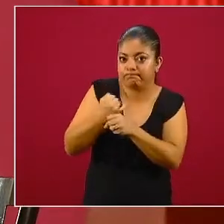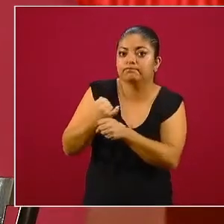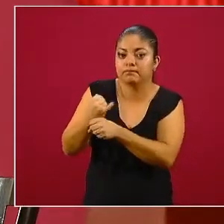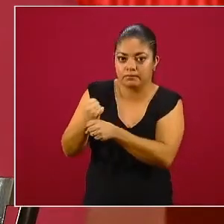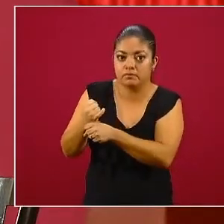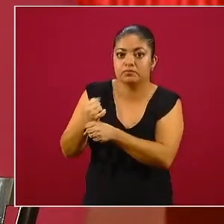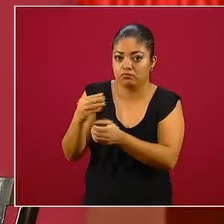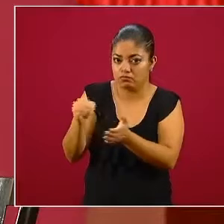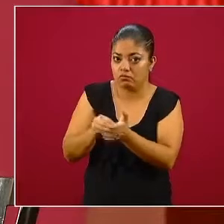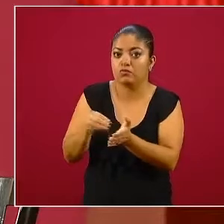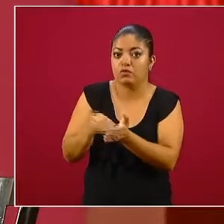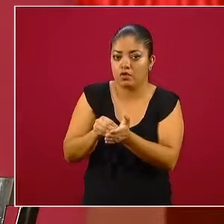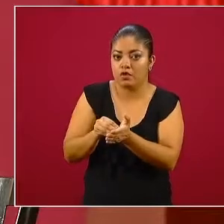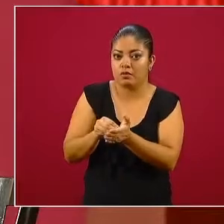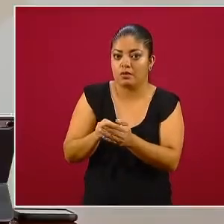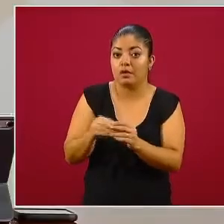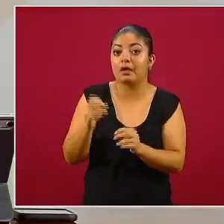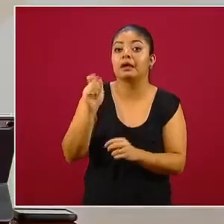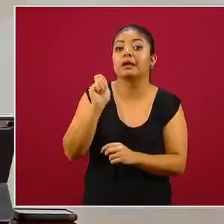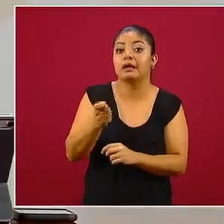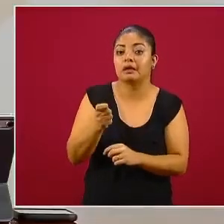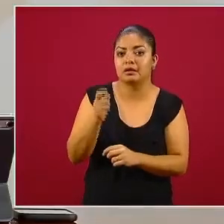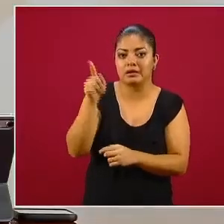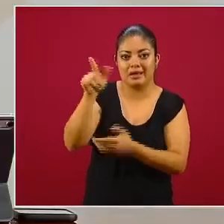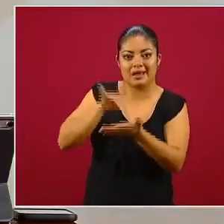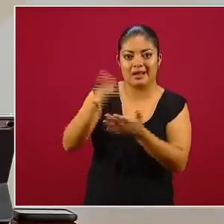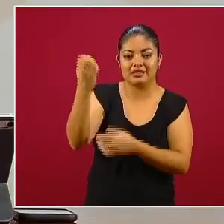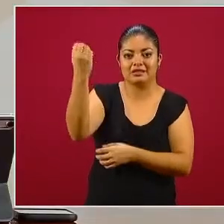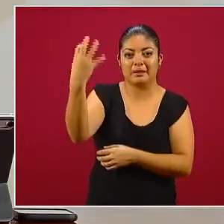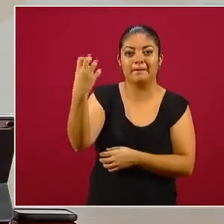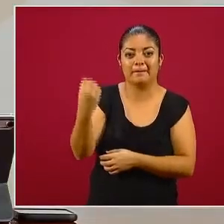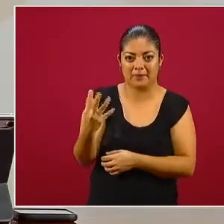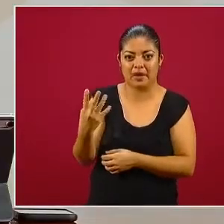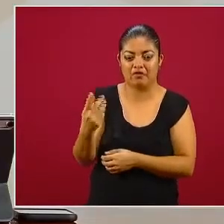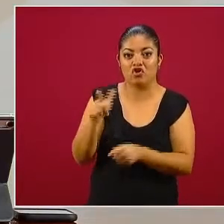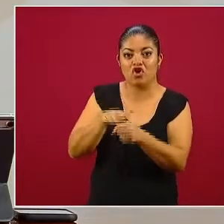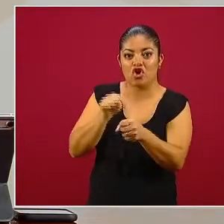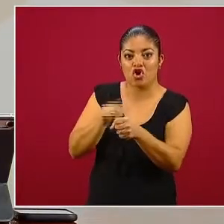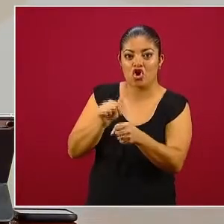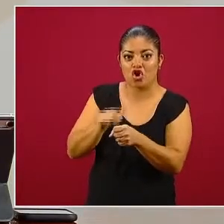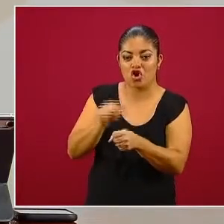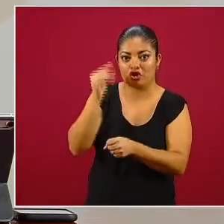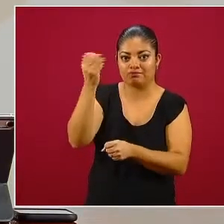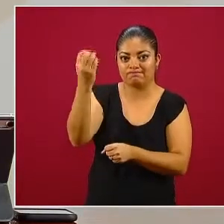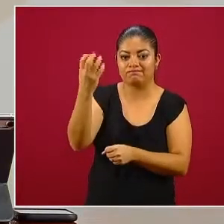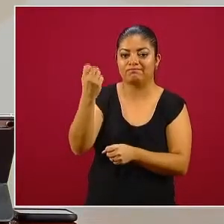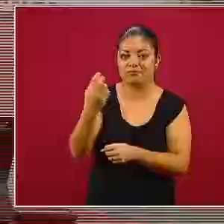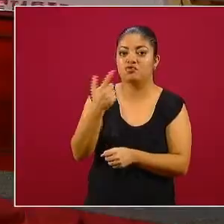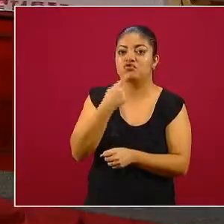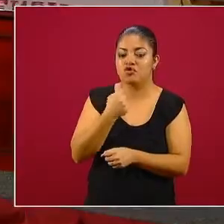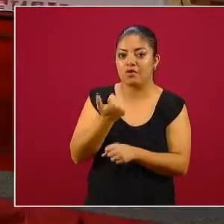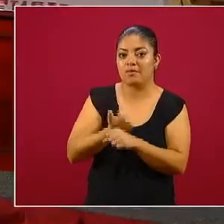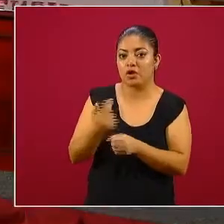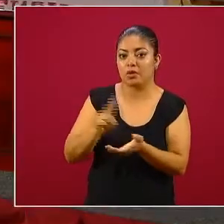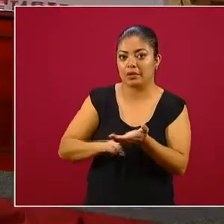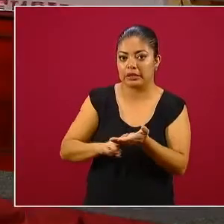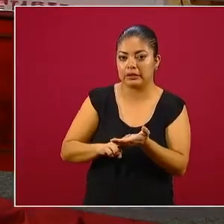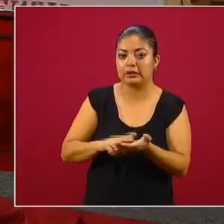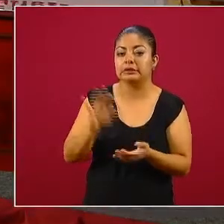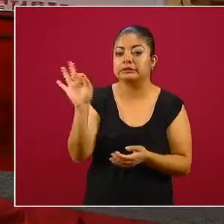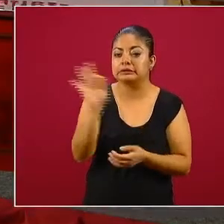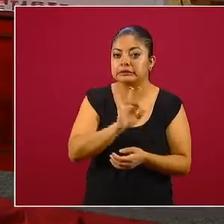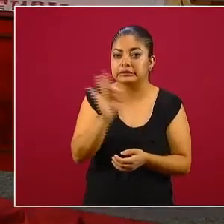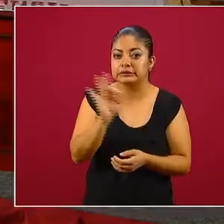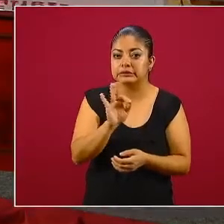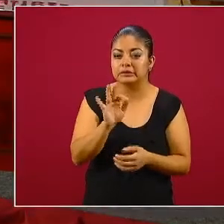sujeto al semáforo y que van a seguir actividades quizá de